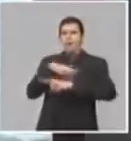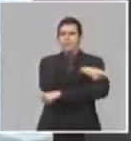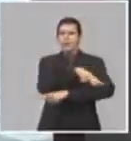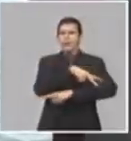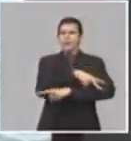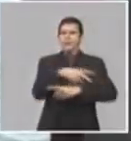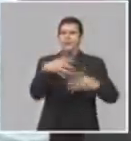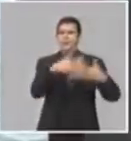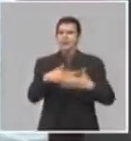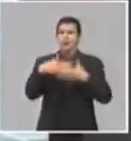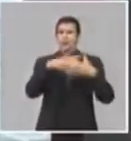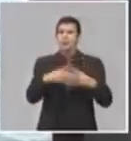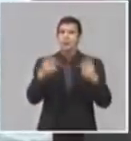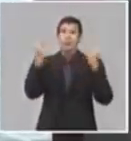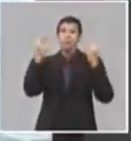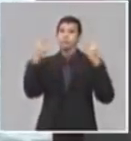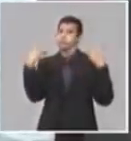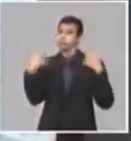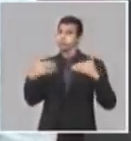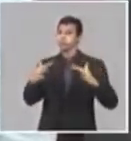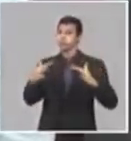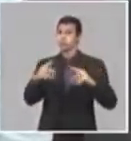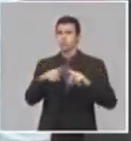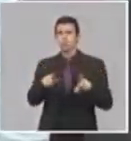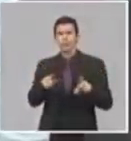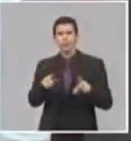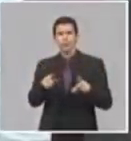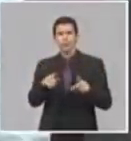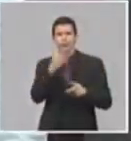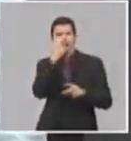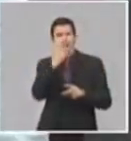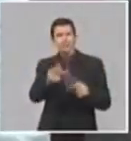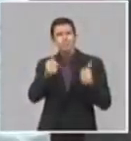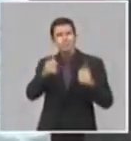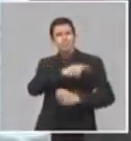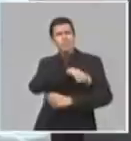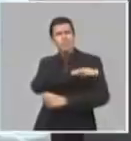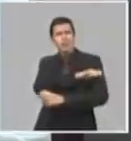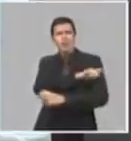pandemia. El abuso policial, los problemas raciales.